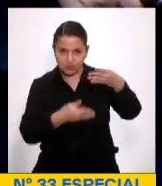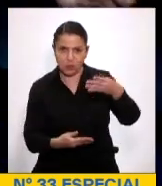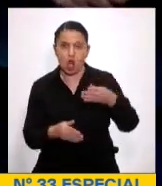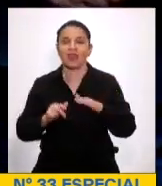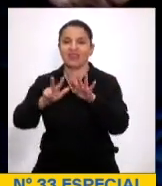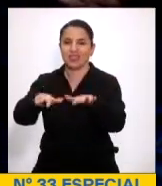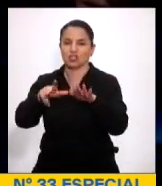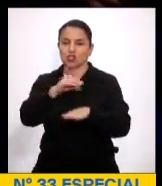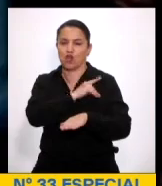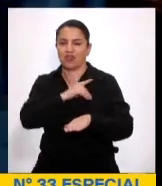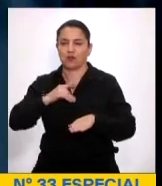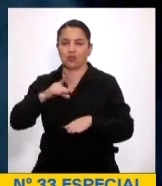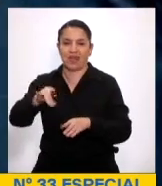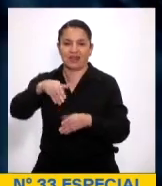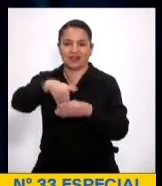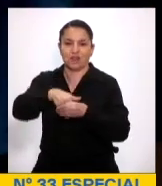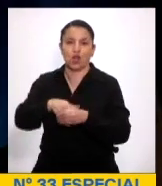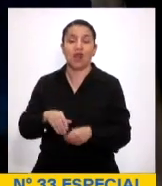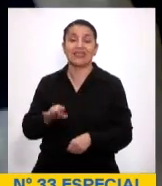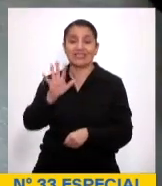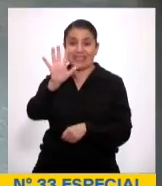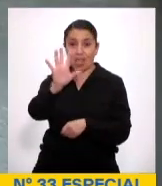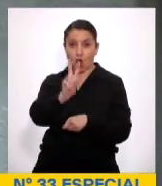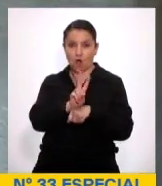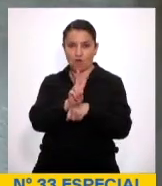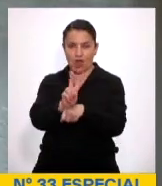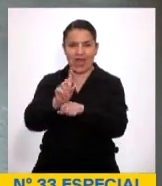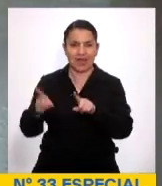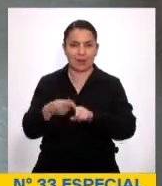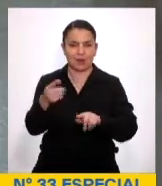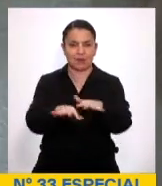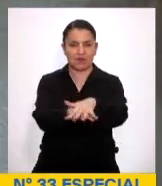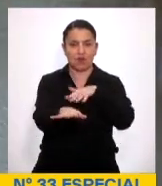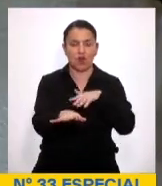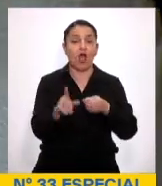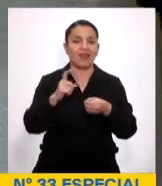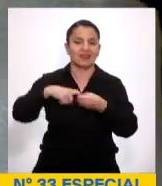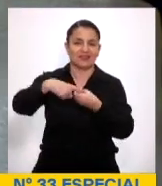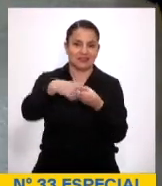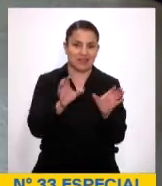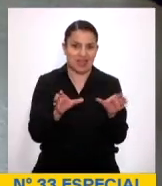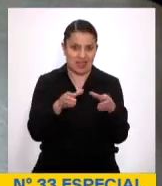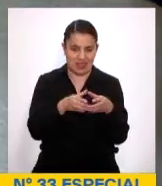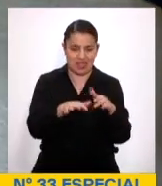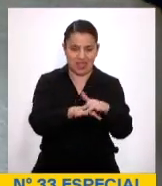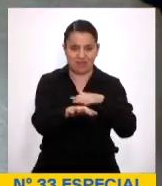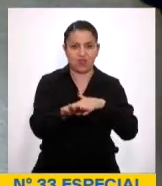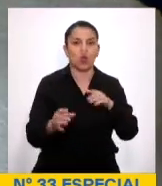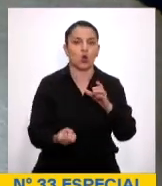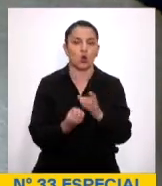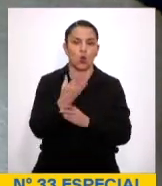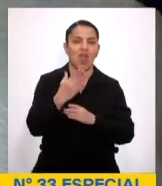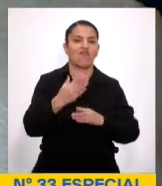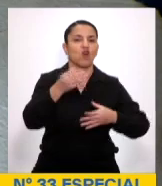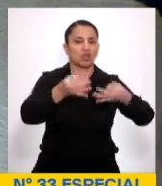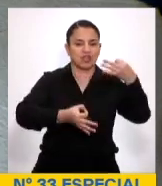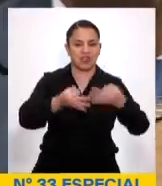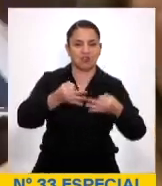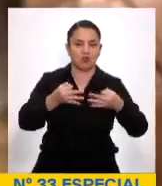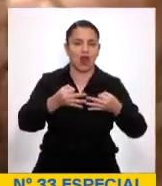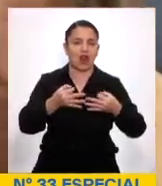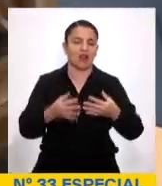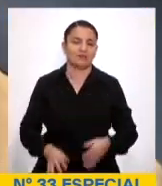Congreso cinco vocales de la primera junta integrantes del Cabildo y del nuevo tribunal de Justicia militares doctores y vecinos de alto